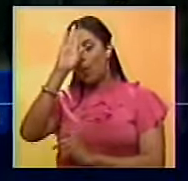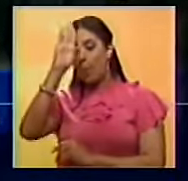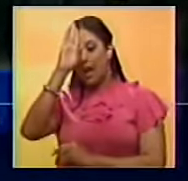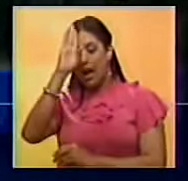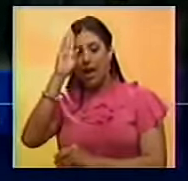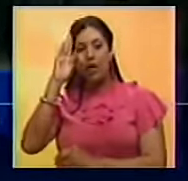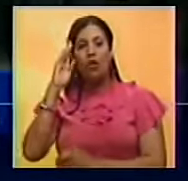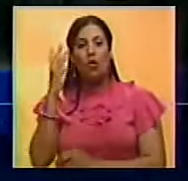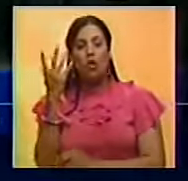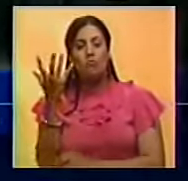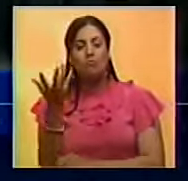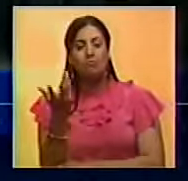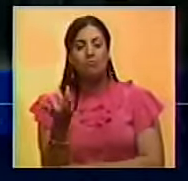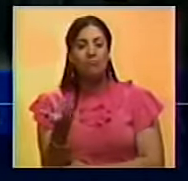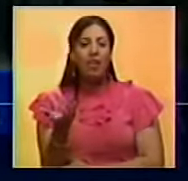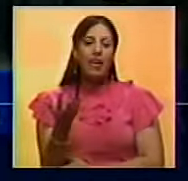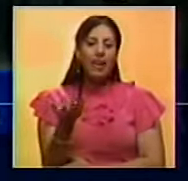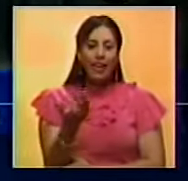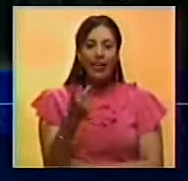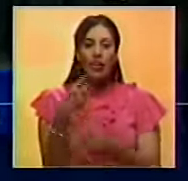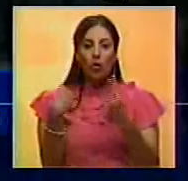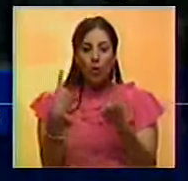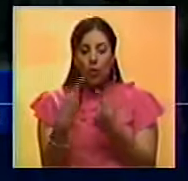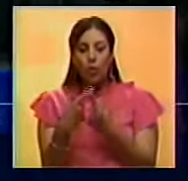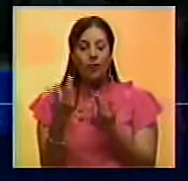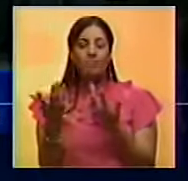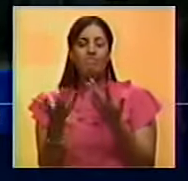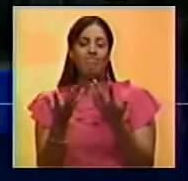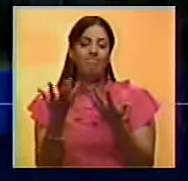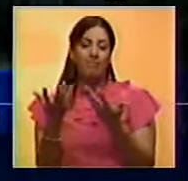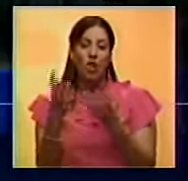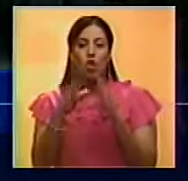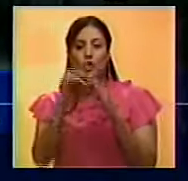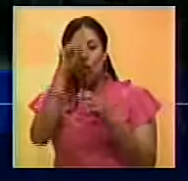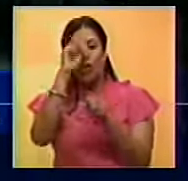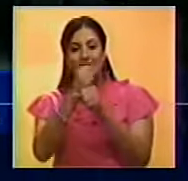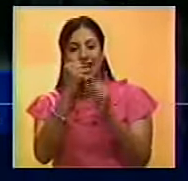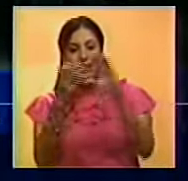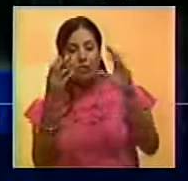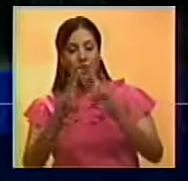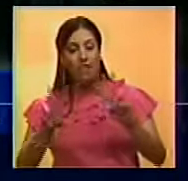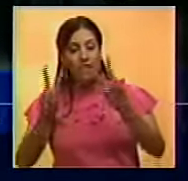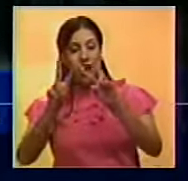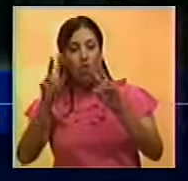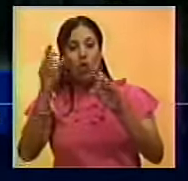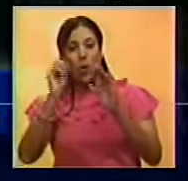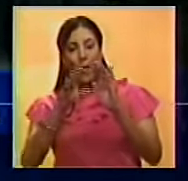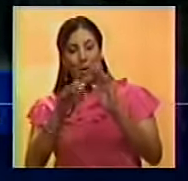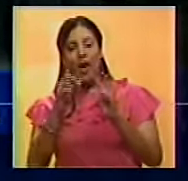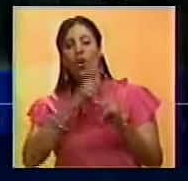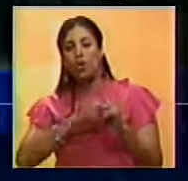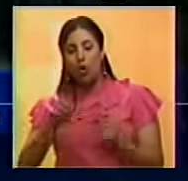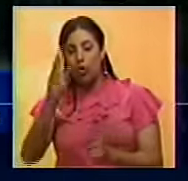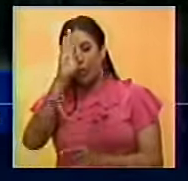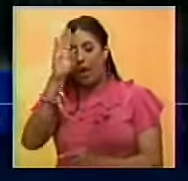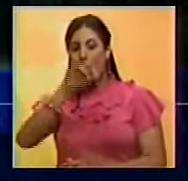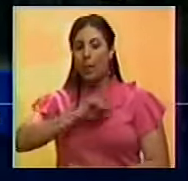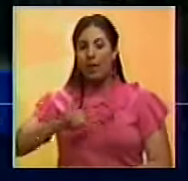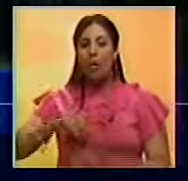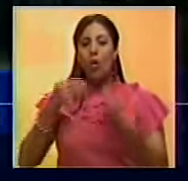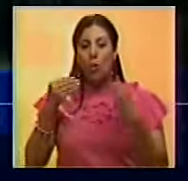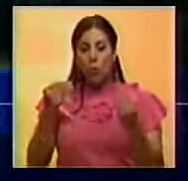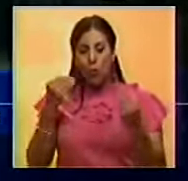encuentran en la sede de los transportes de valores y también las entidades financieras públicas y